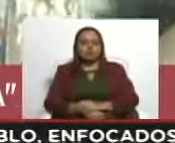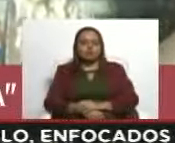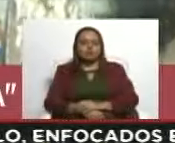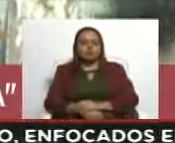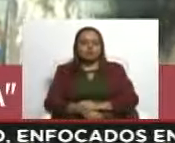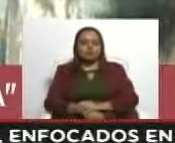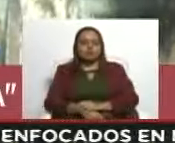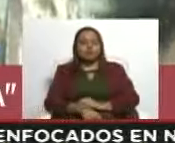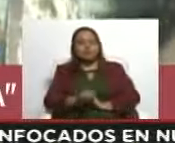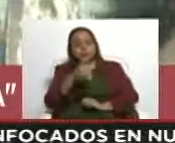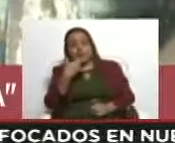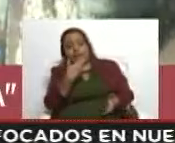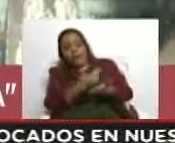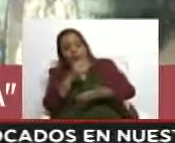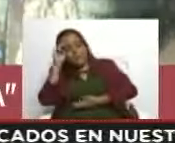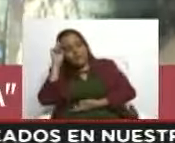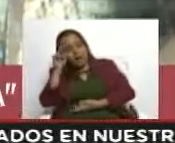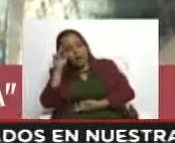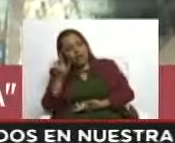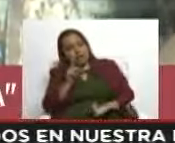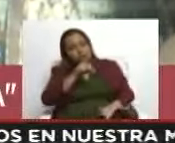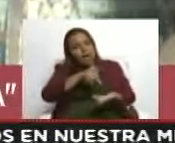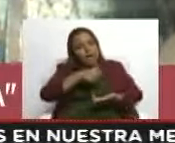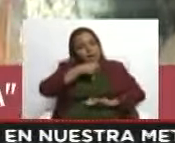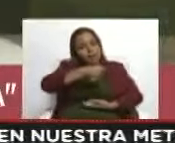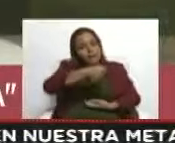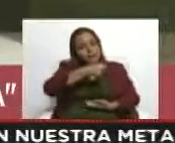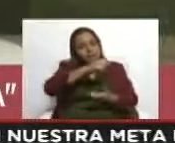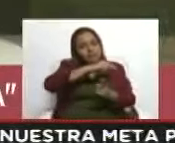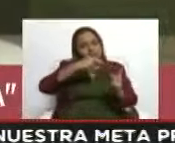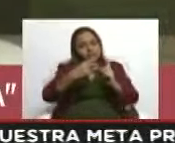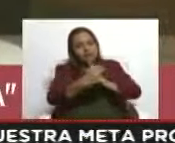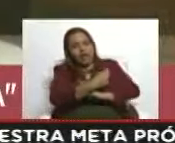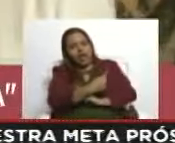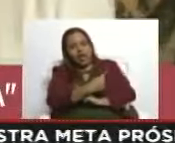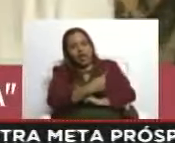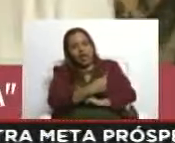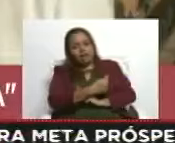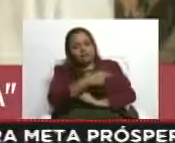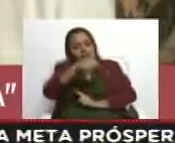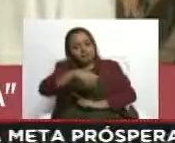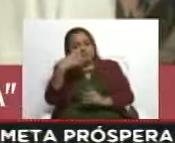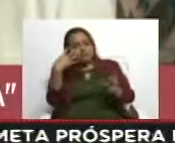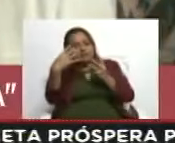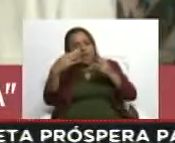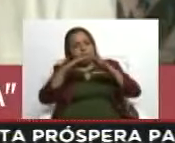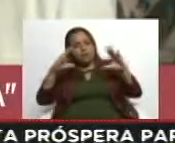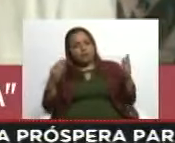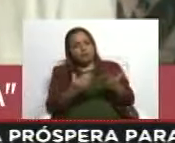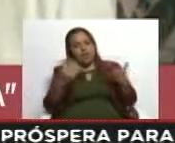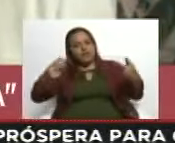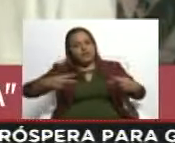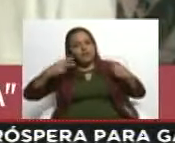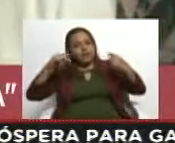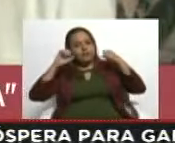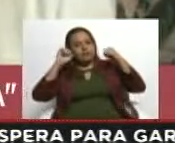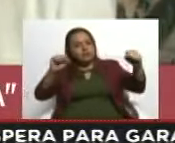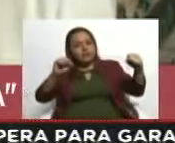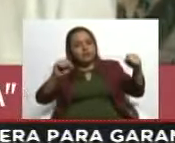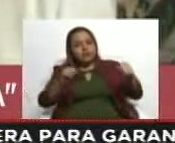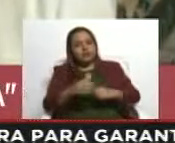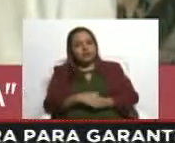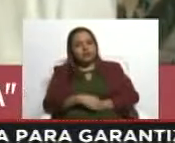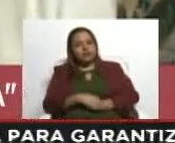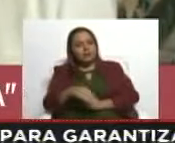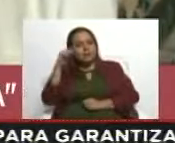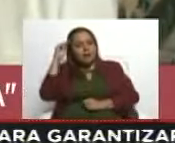Bueno, gracias maestro por estar con nosotros en 360 desde el Festival Mundial Viva Venezuela. Maestro Vidal